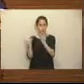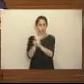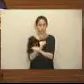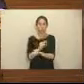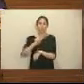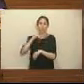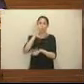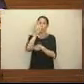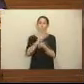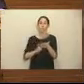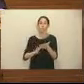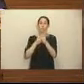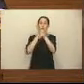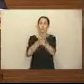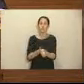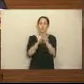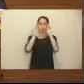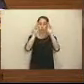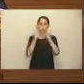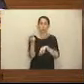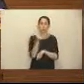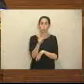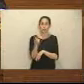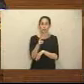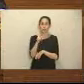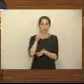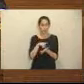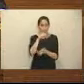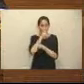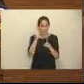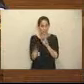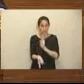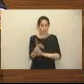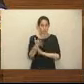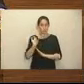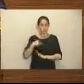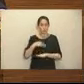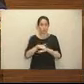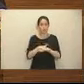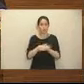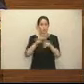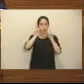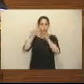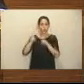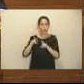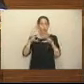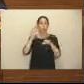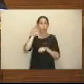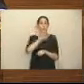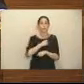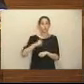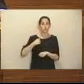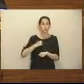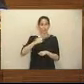segundo informe de seguimiento de la formación dual publicado este año por el Ministerio de Educación, tan solo 5 comunidades van más rezagadas que la